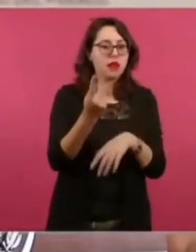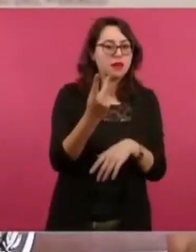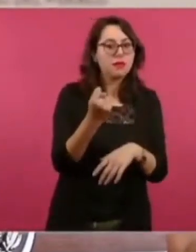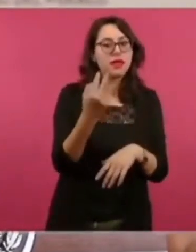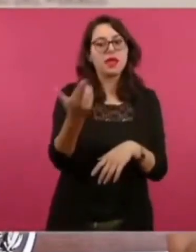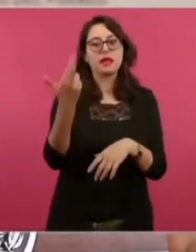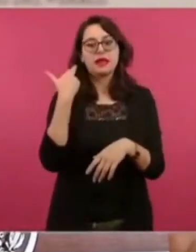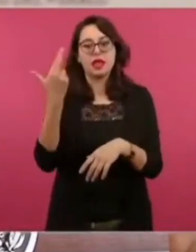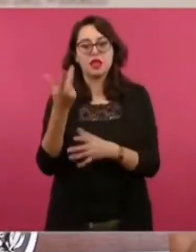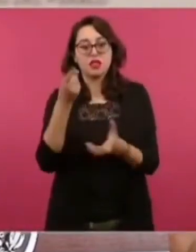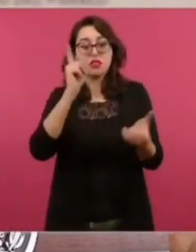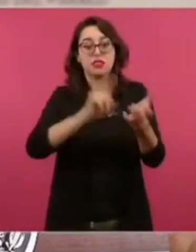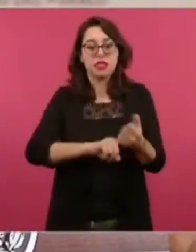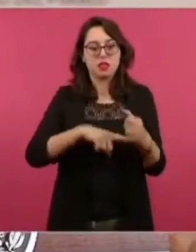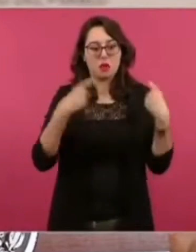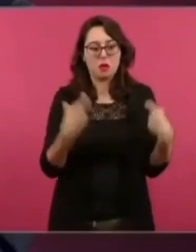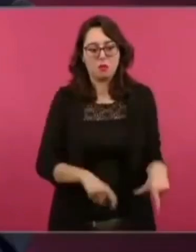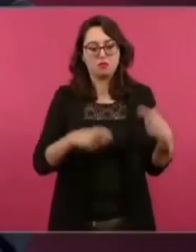que están